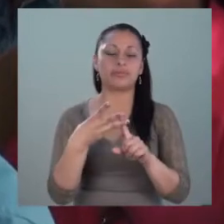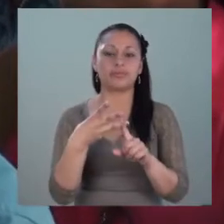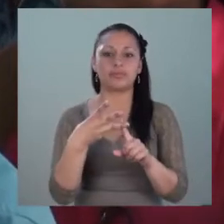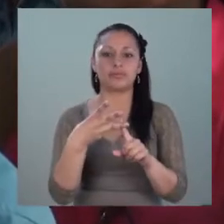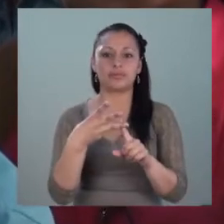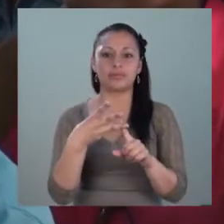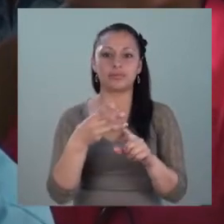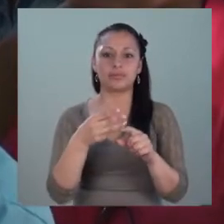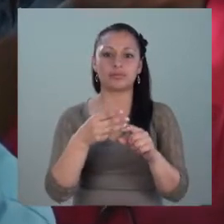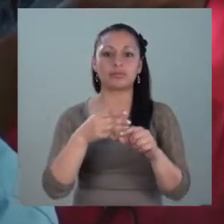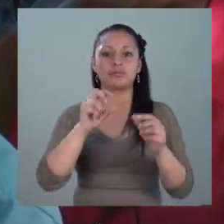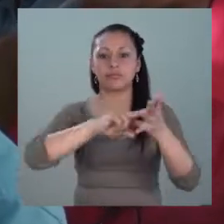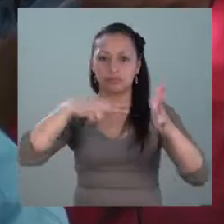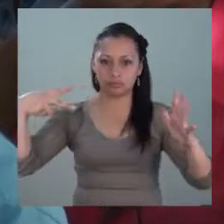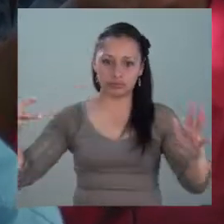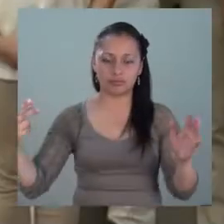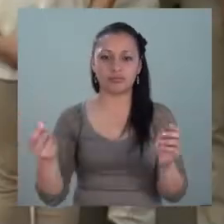educación,